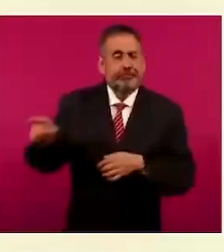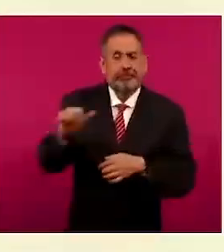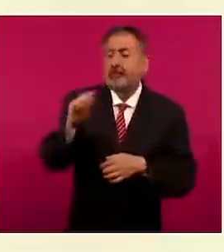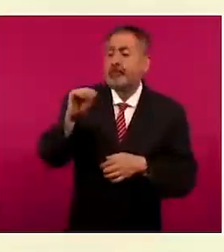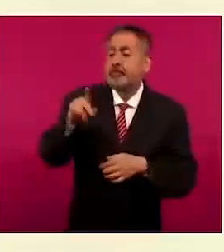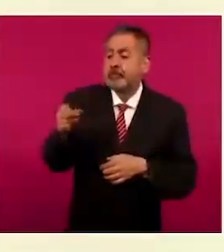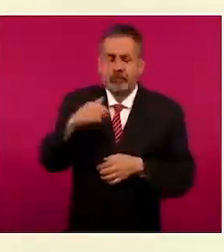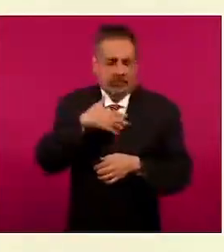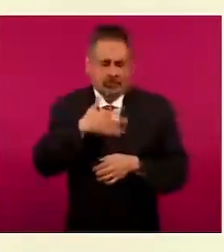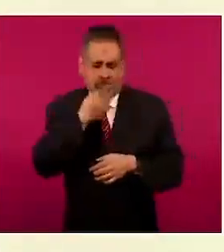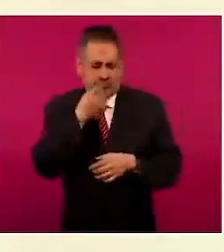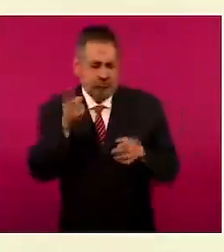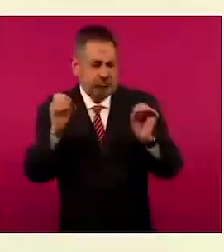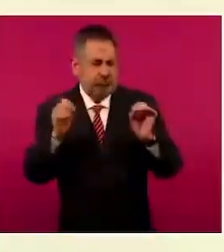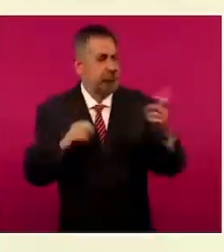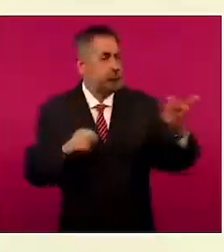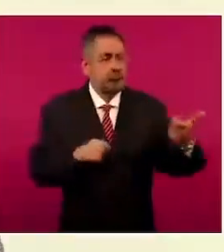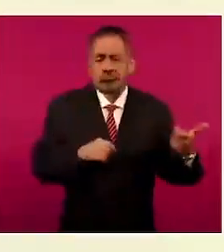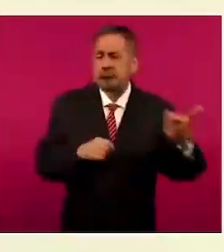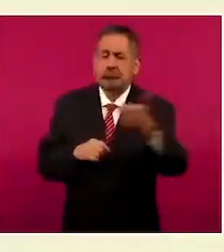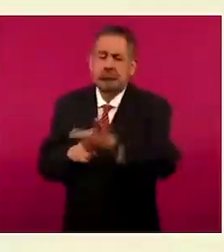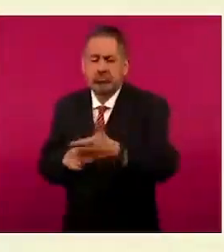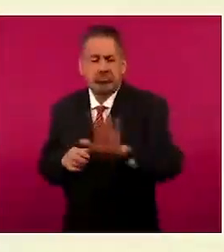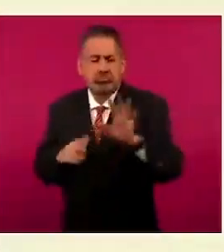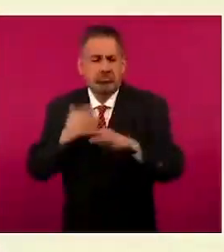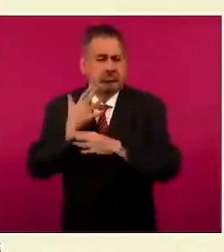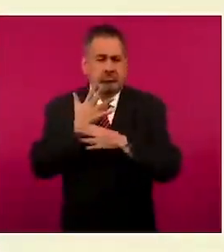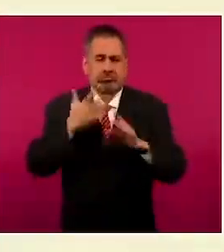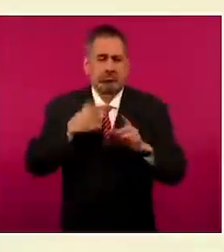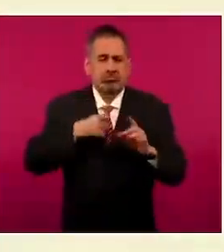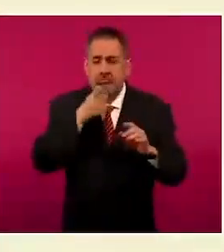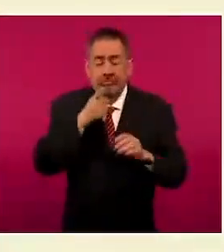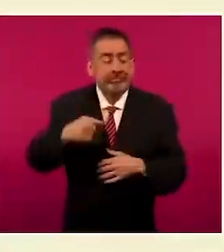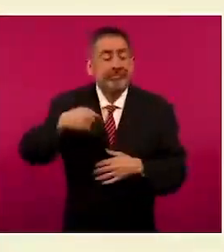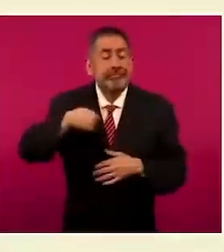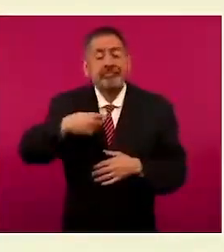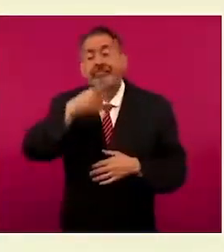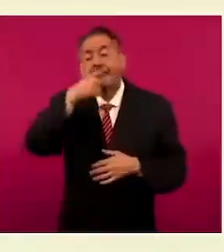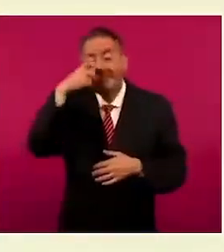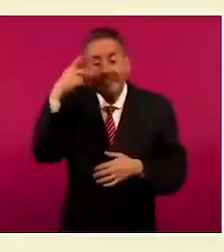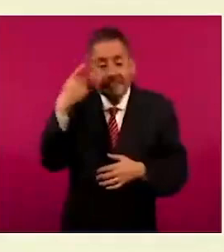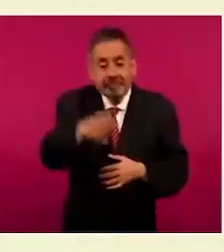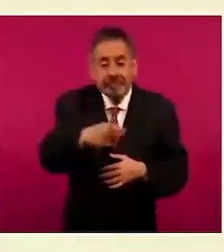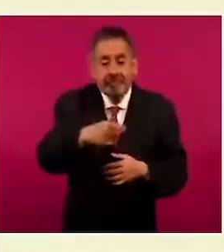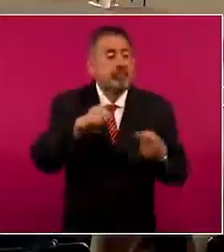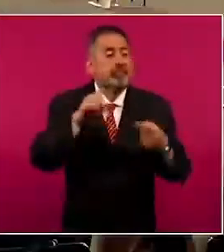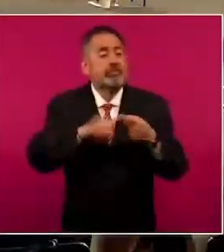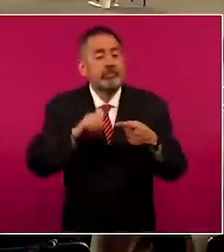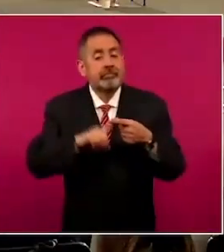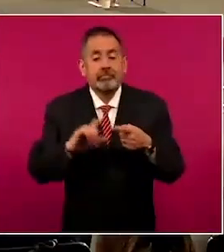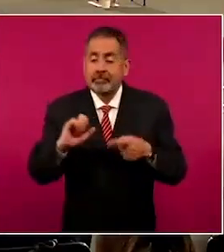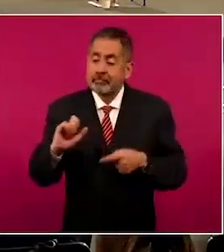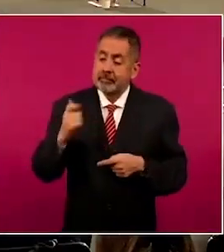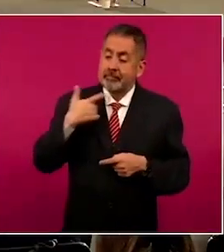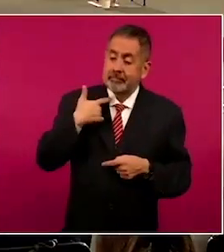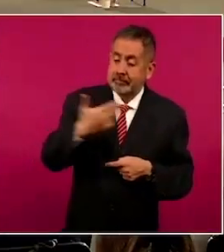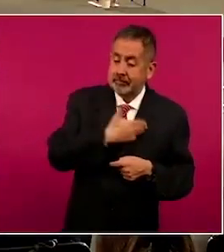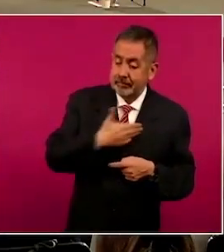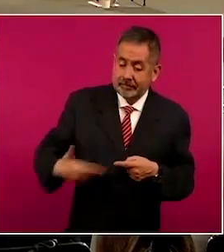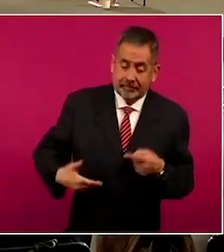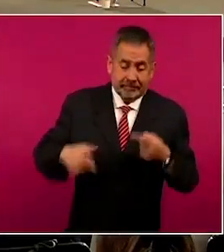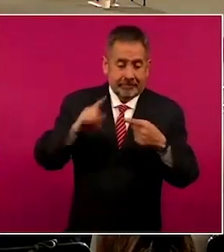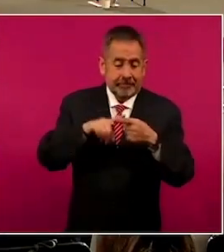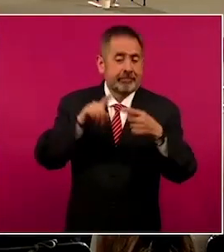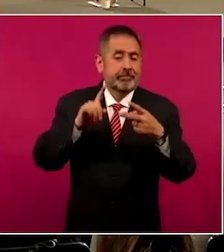al presidente López Obrador haya recibido dinero yo dije que lo recibieron los últimos dos presidentes de México